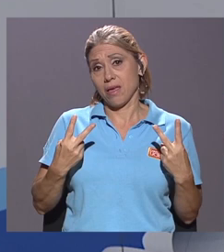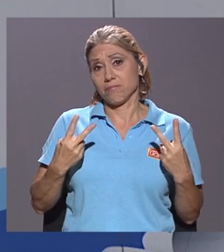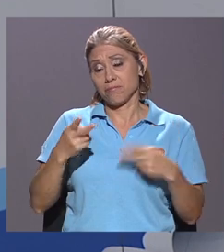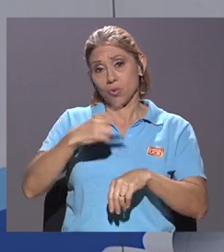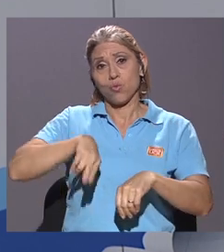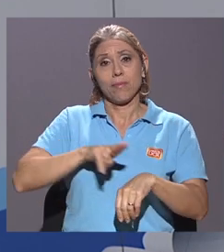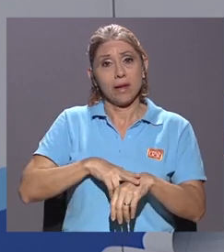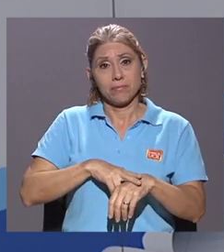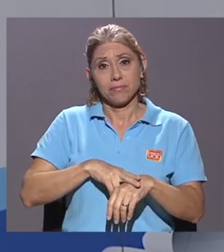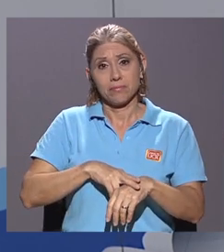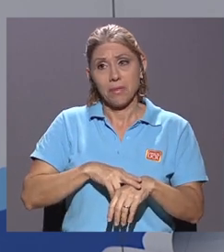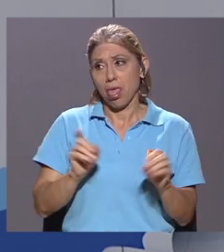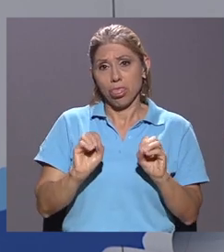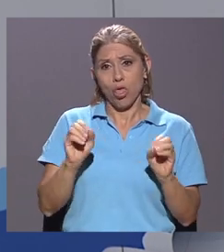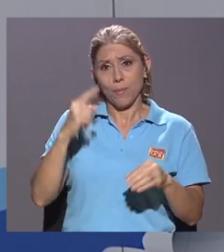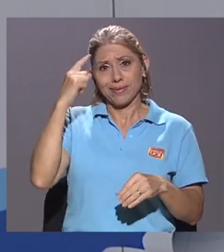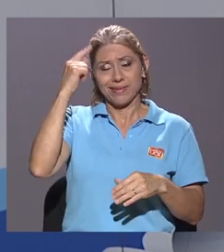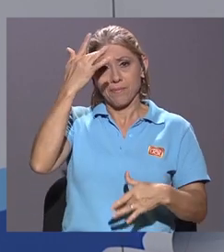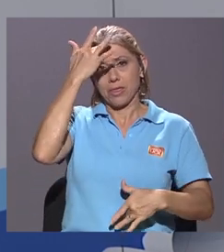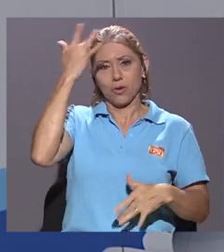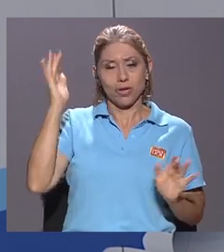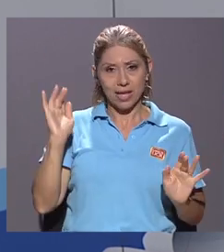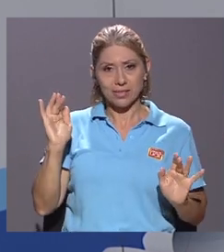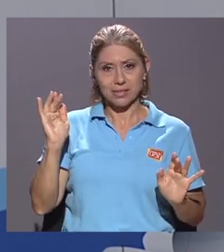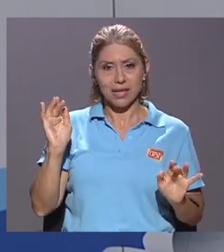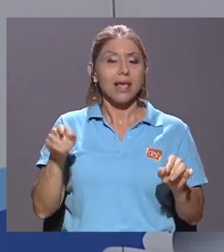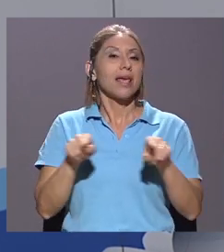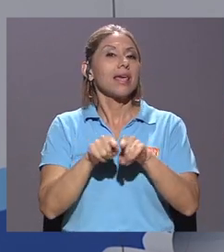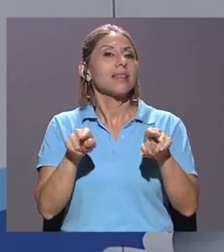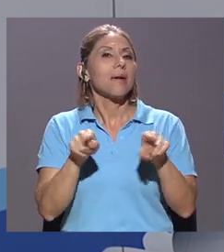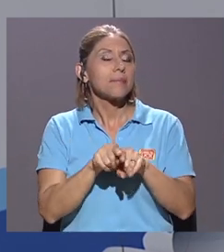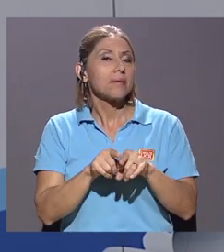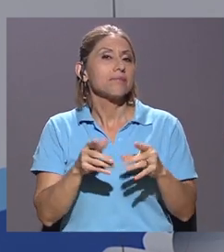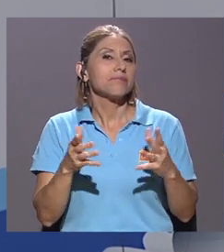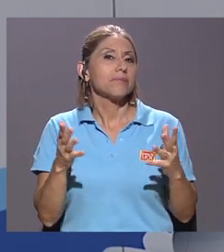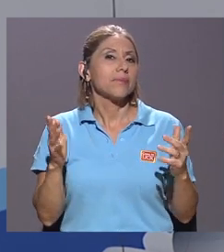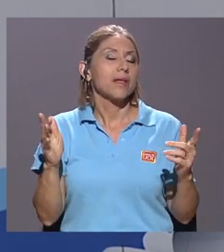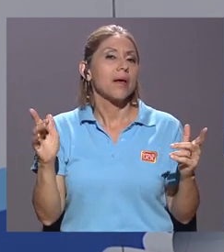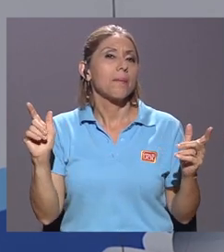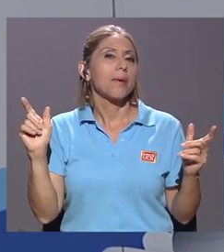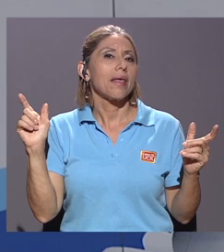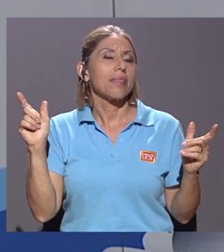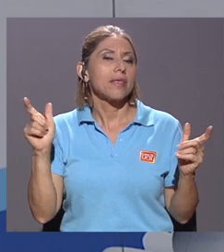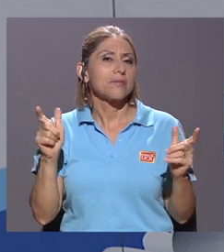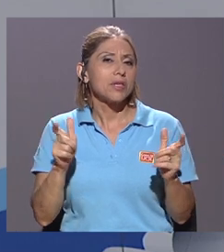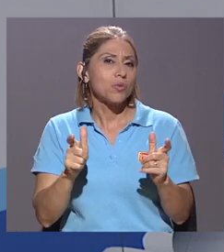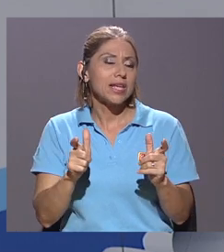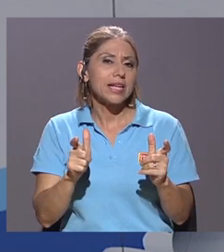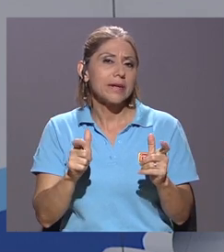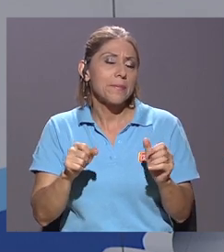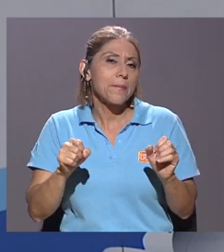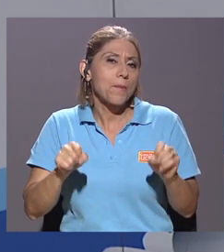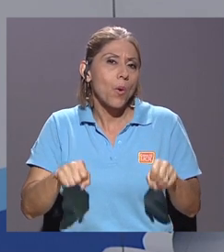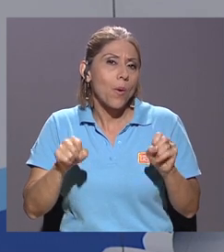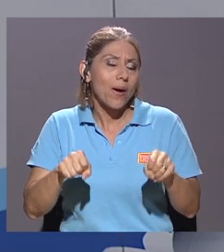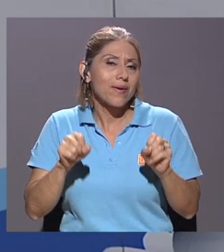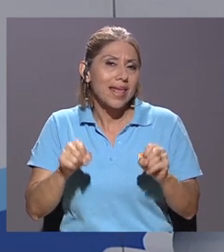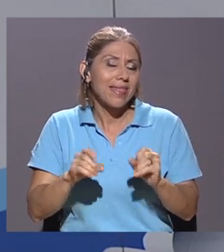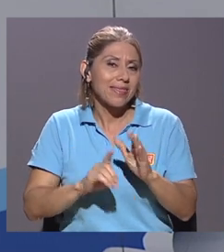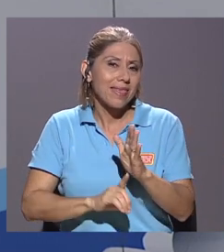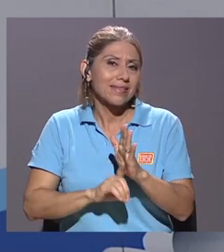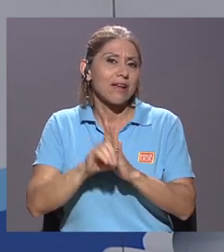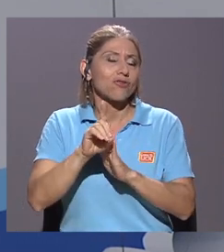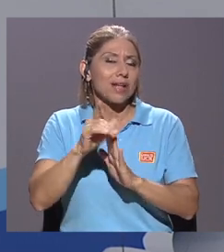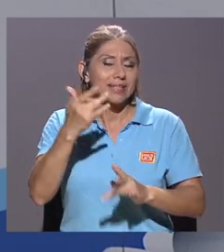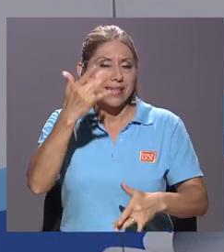pensar en patologías y también pues en el caso de disminuir la la probabilidad de desarrollar estas enfermedades